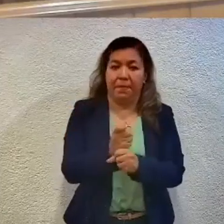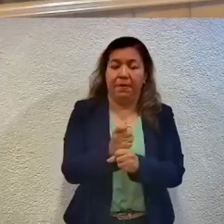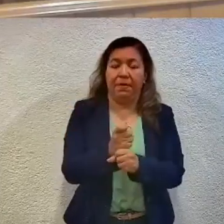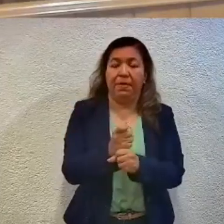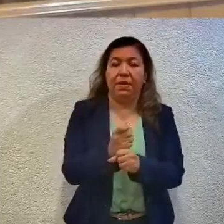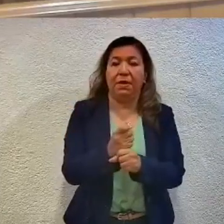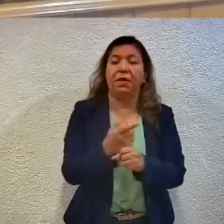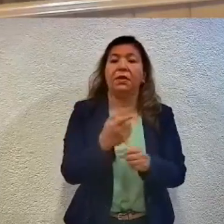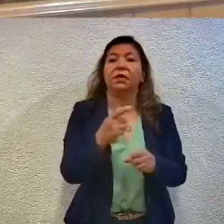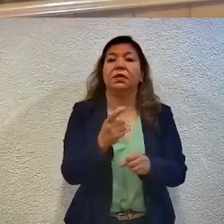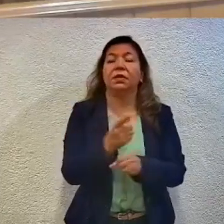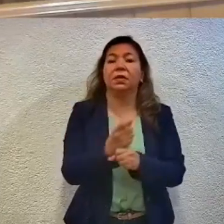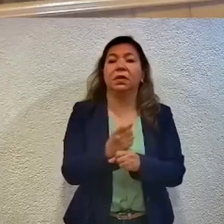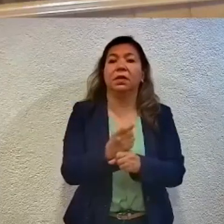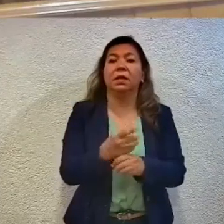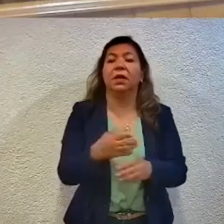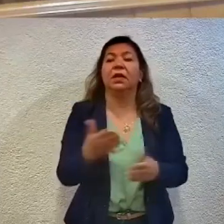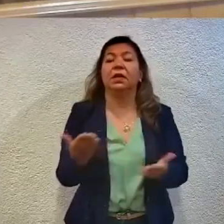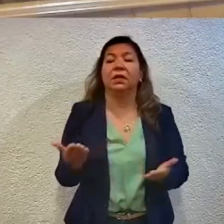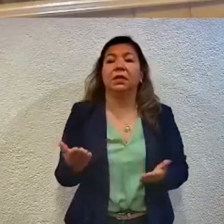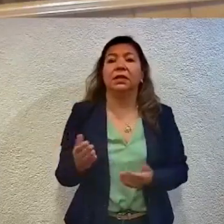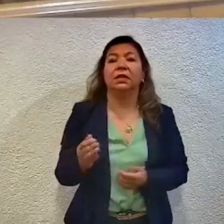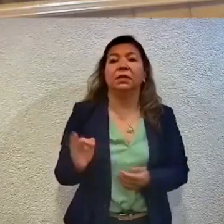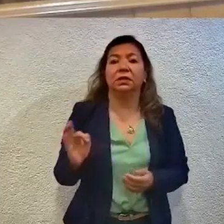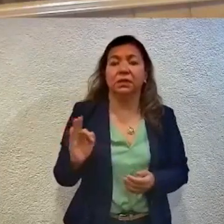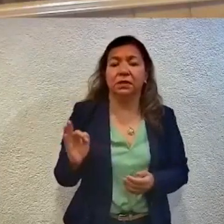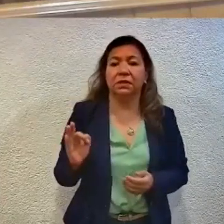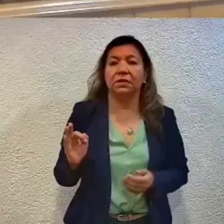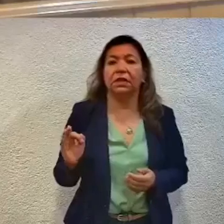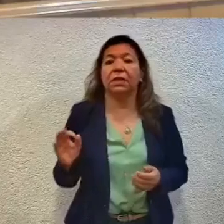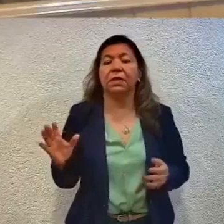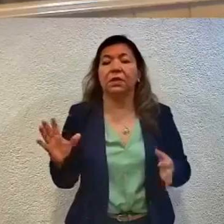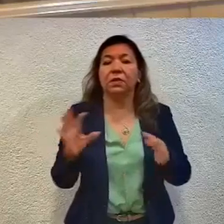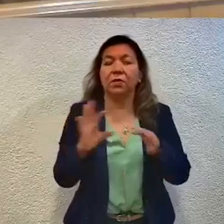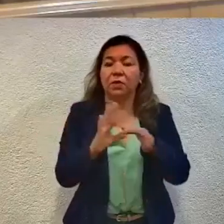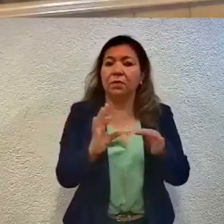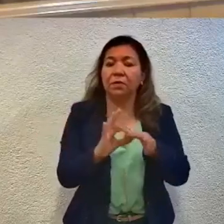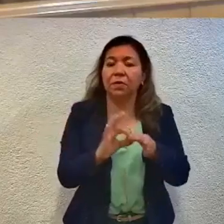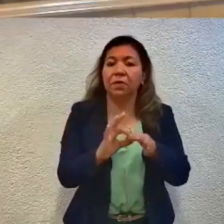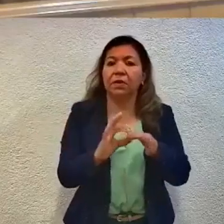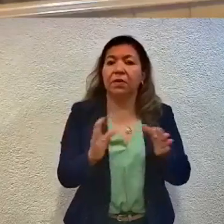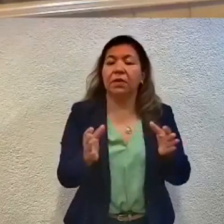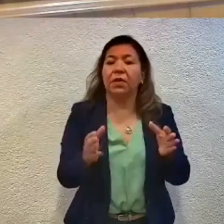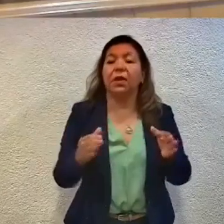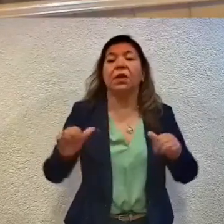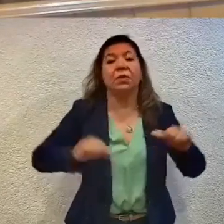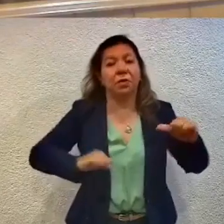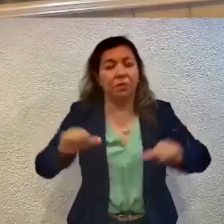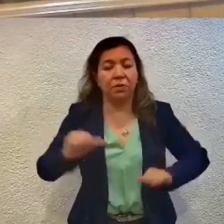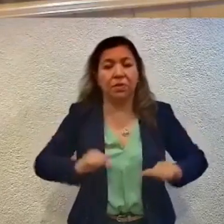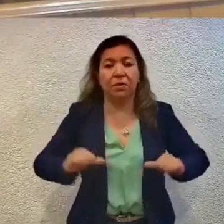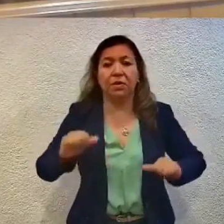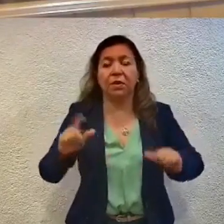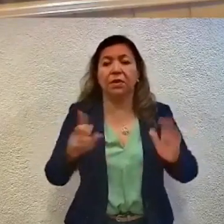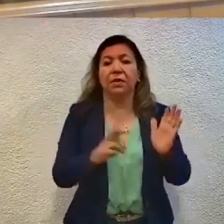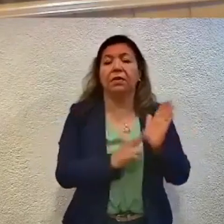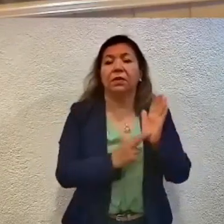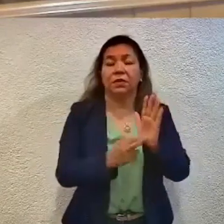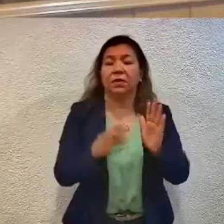órgano jurisdiccional, al considerar que existe conexidad en la causa por la identidad en la autoridad responsable y el acto